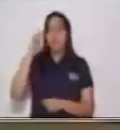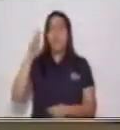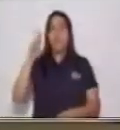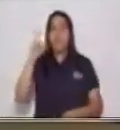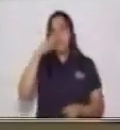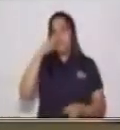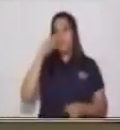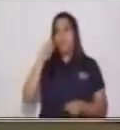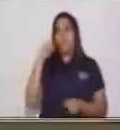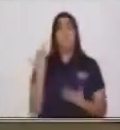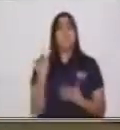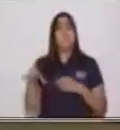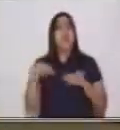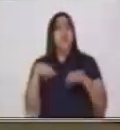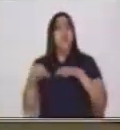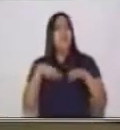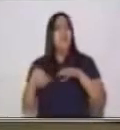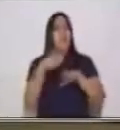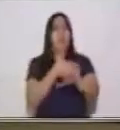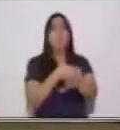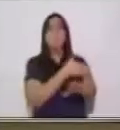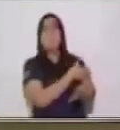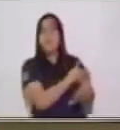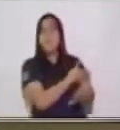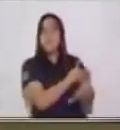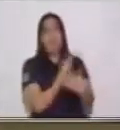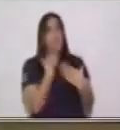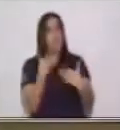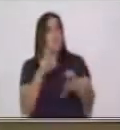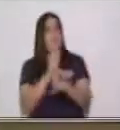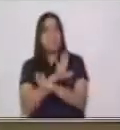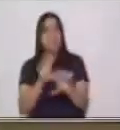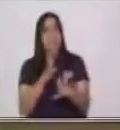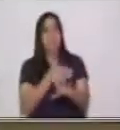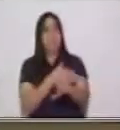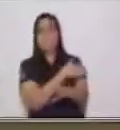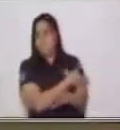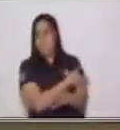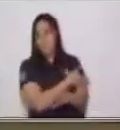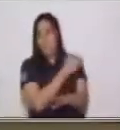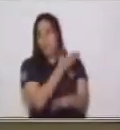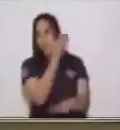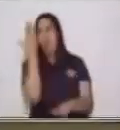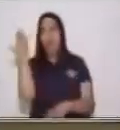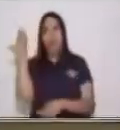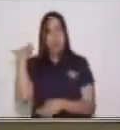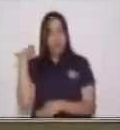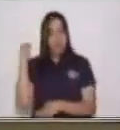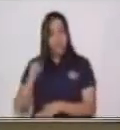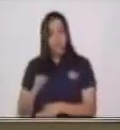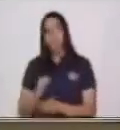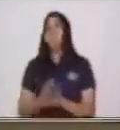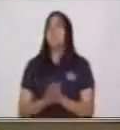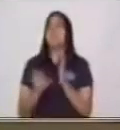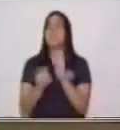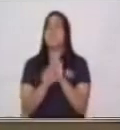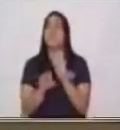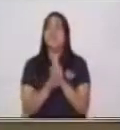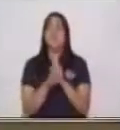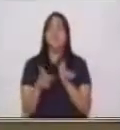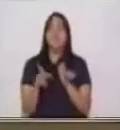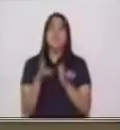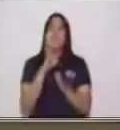el tiempo pasado, pero cuando esta acción ya fue realizada. Y, por ejemplo, si estamos hablando del